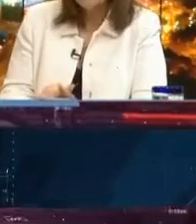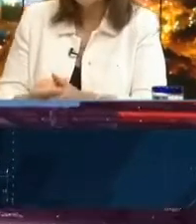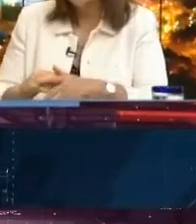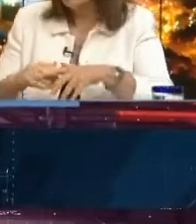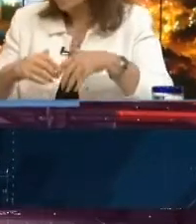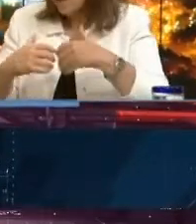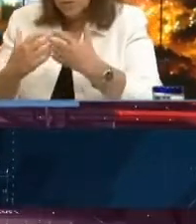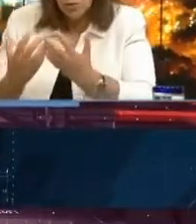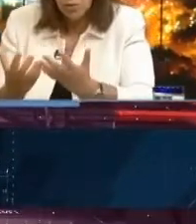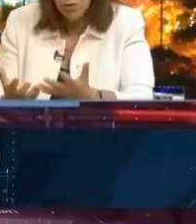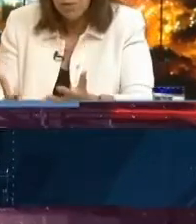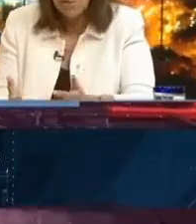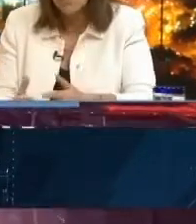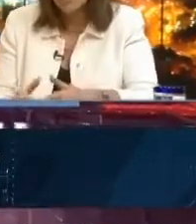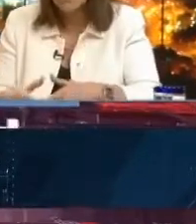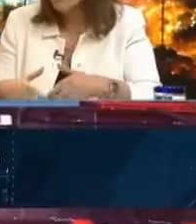público eliminación del financiamiento privado